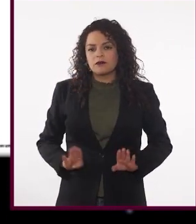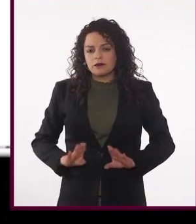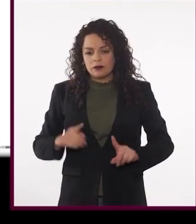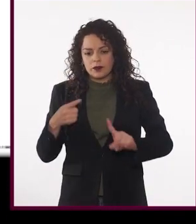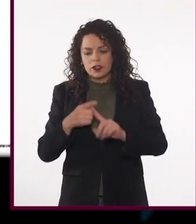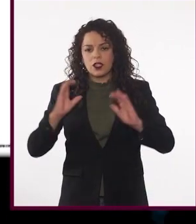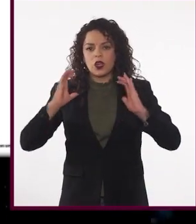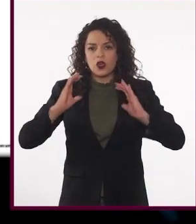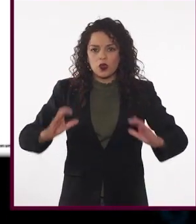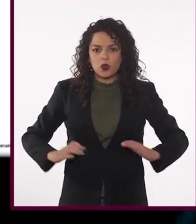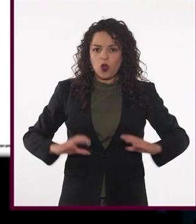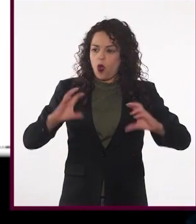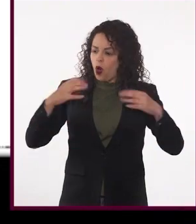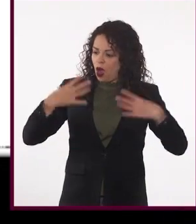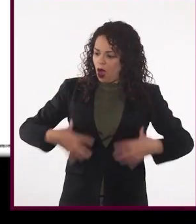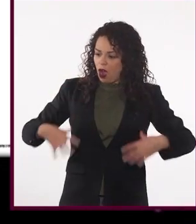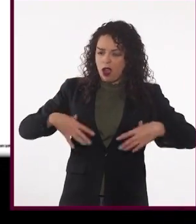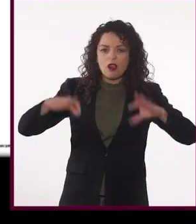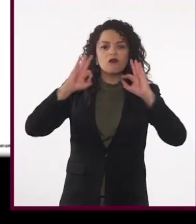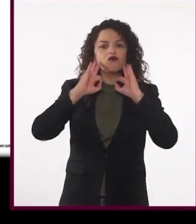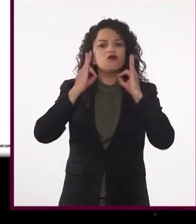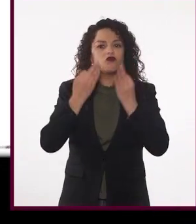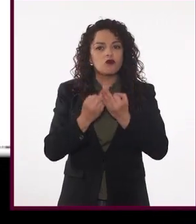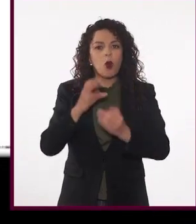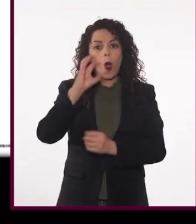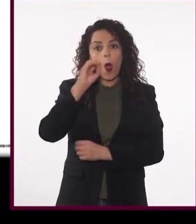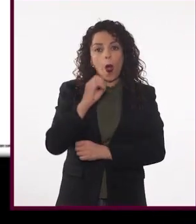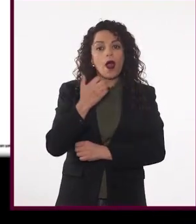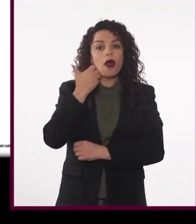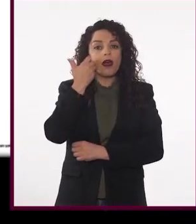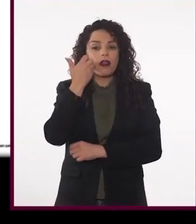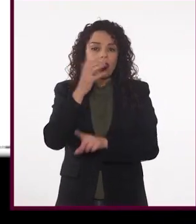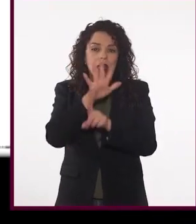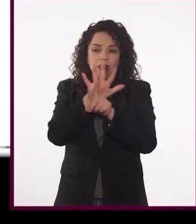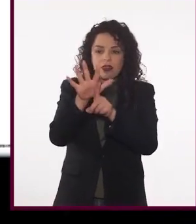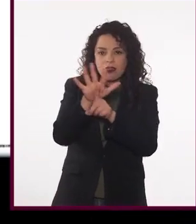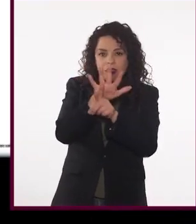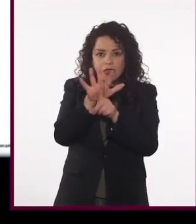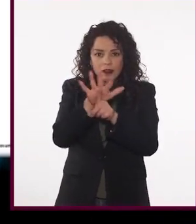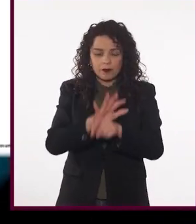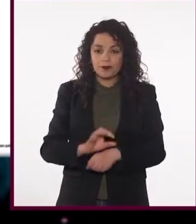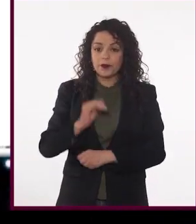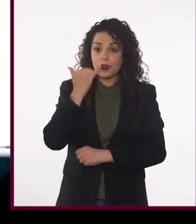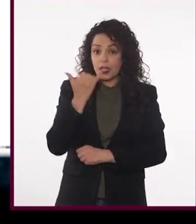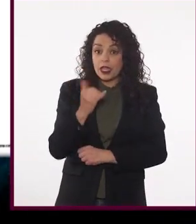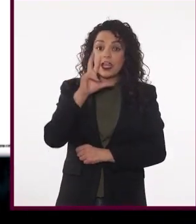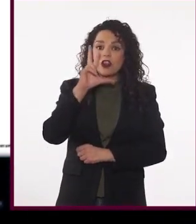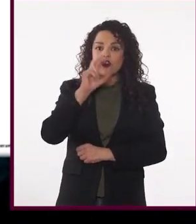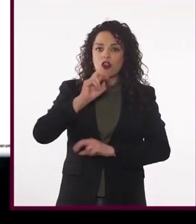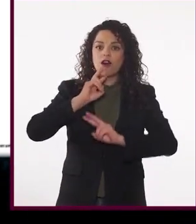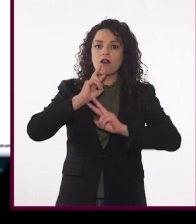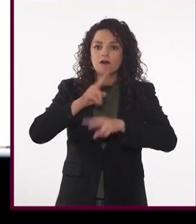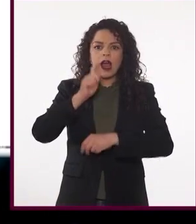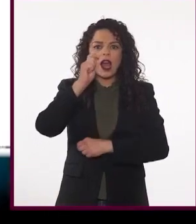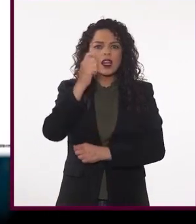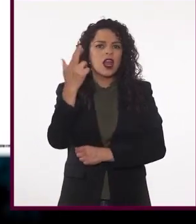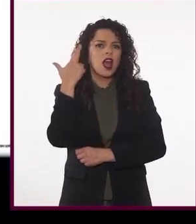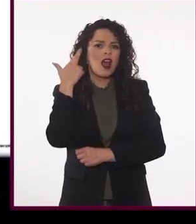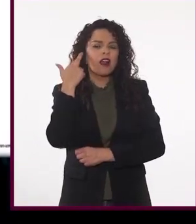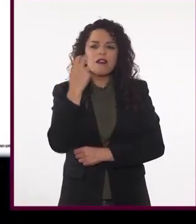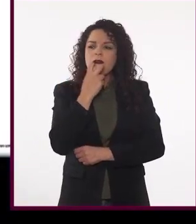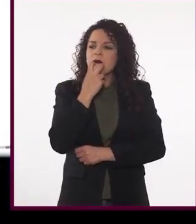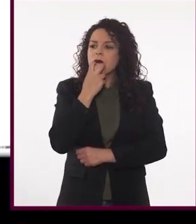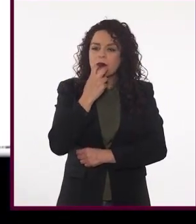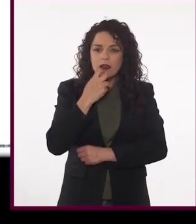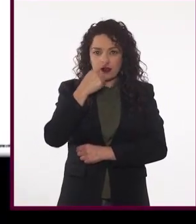los comentarios sobre el cuerpo o la vestimenta y las insinuaciones, y no verbal, como los chiflidos